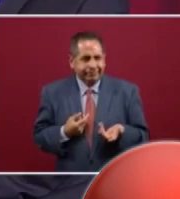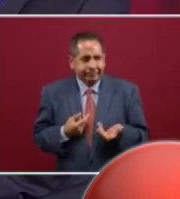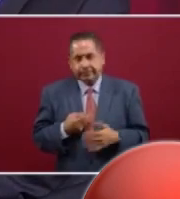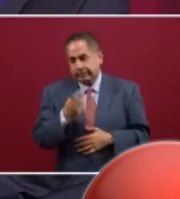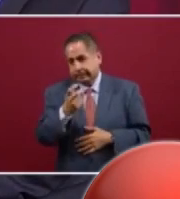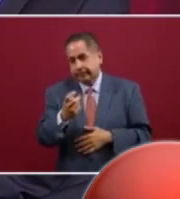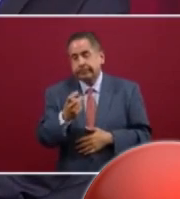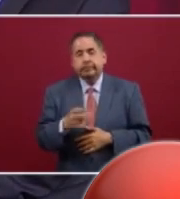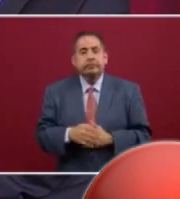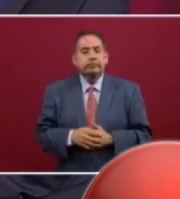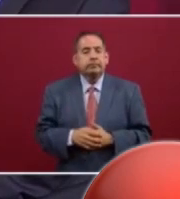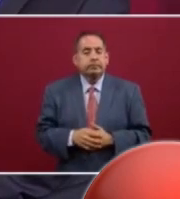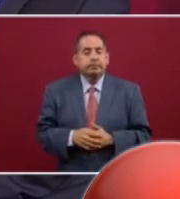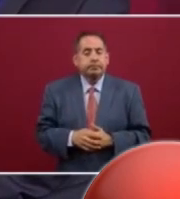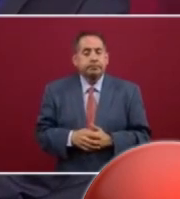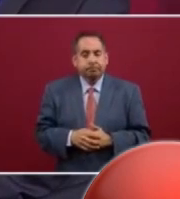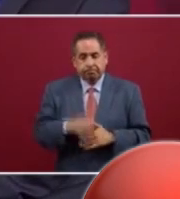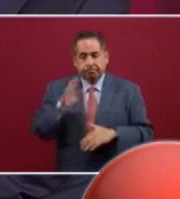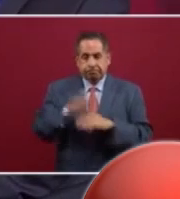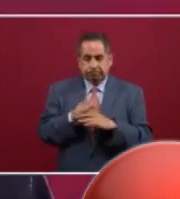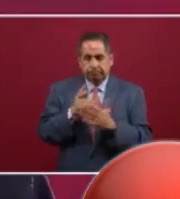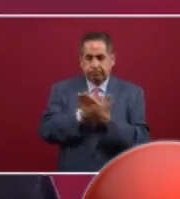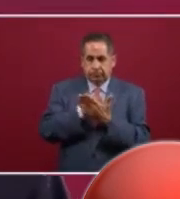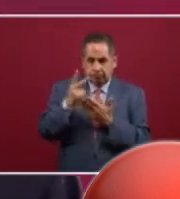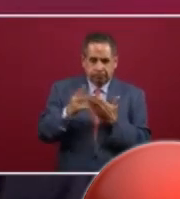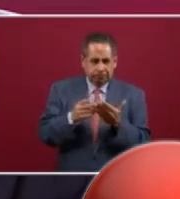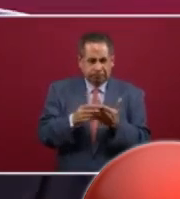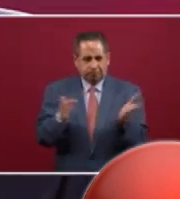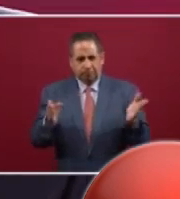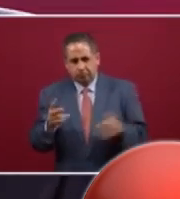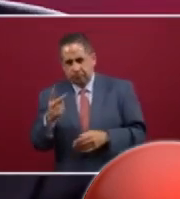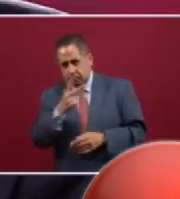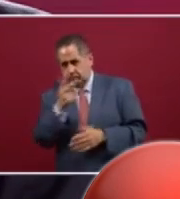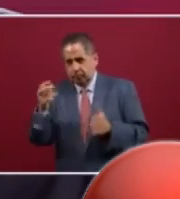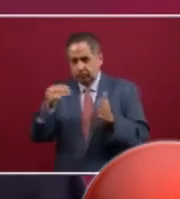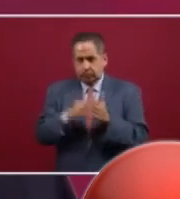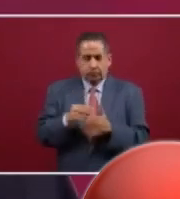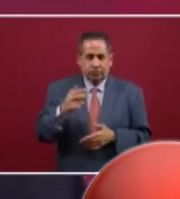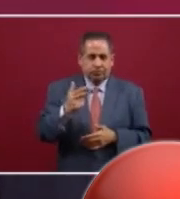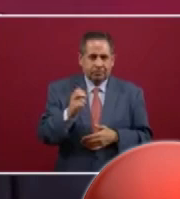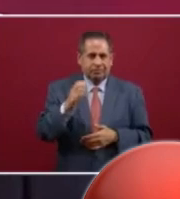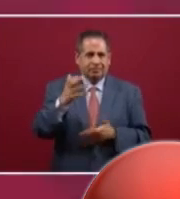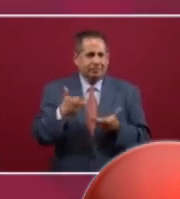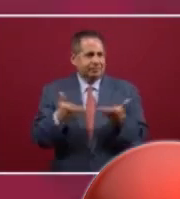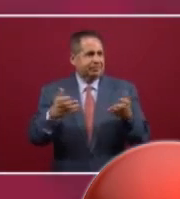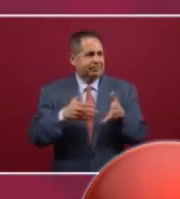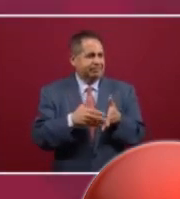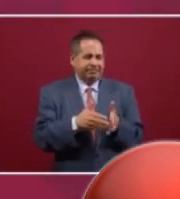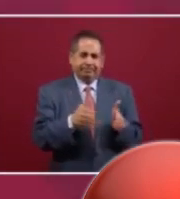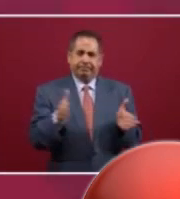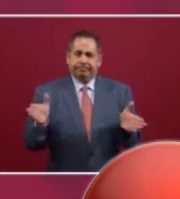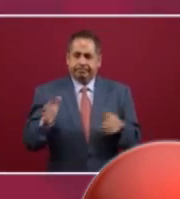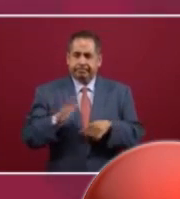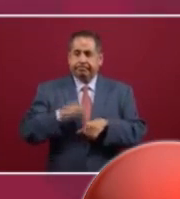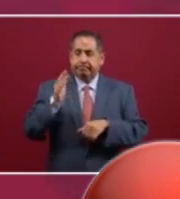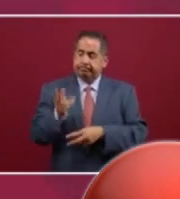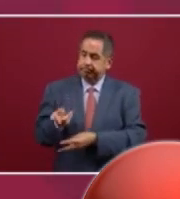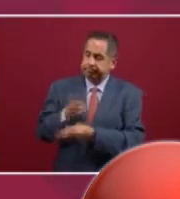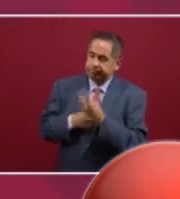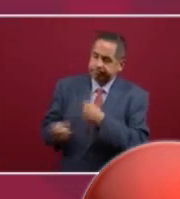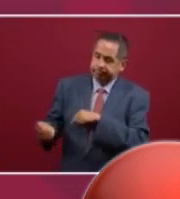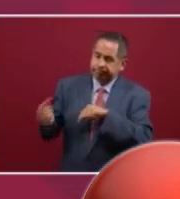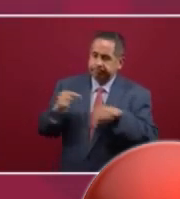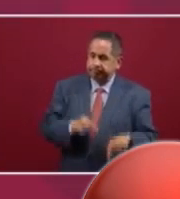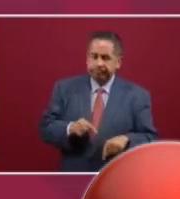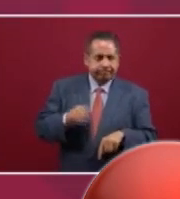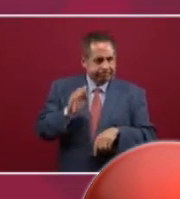Vamos a ampliar a 200,000 hectáreas más para crear de inmediato